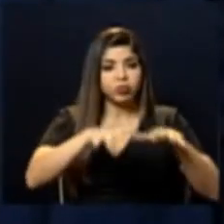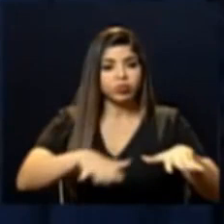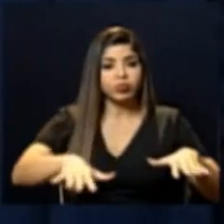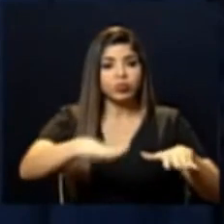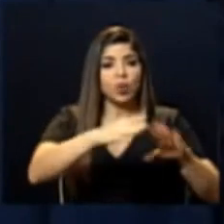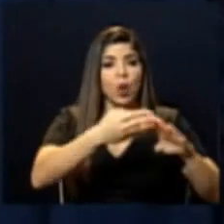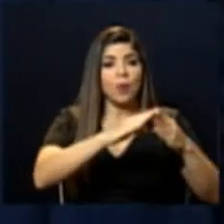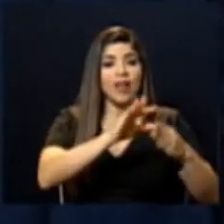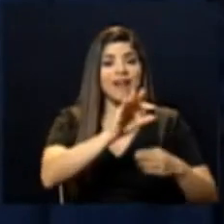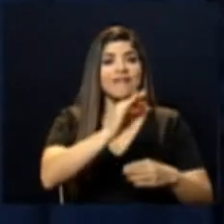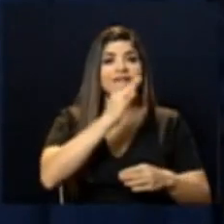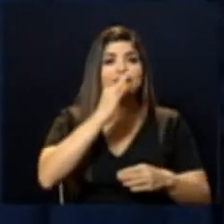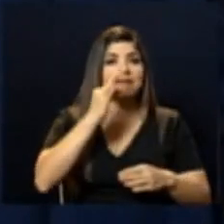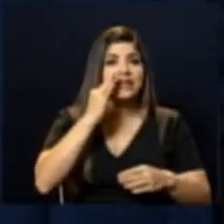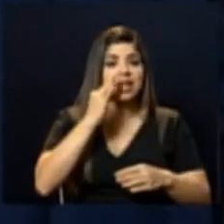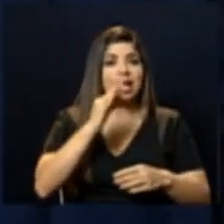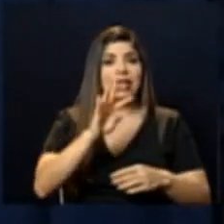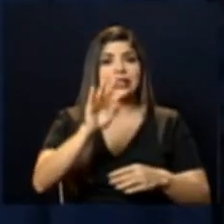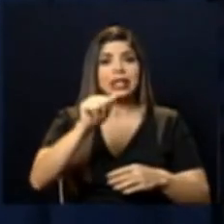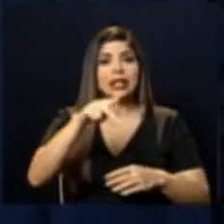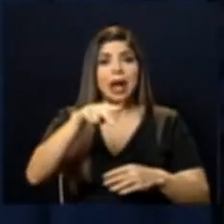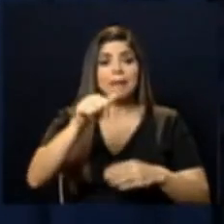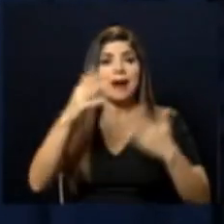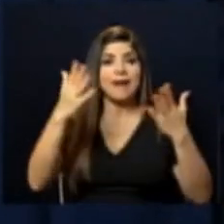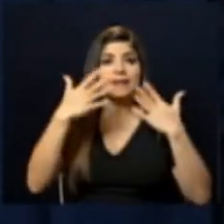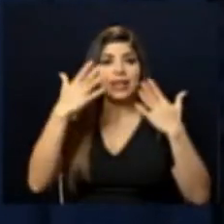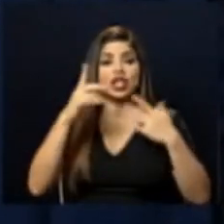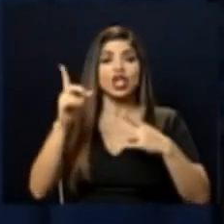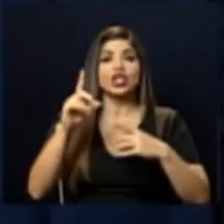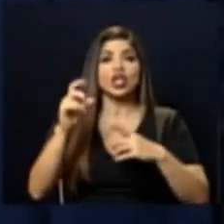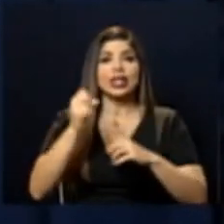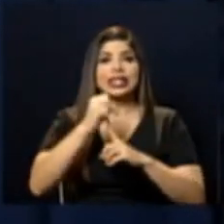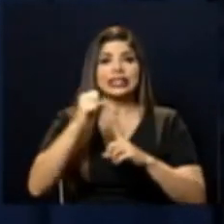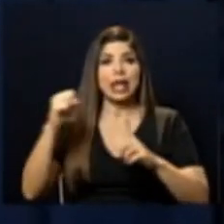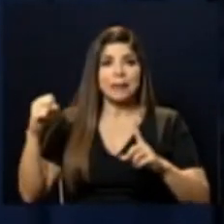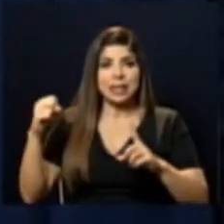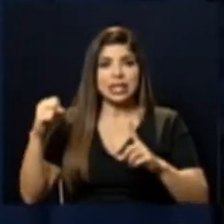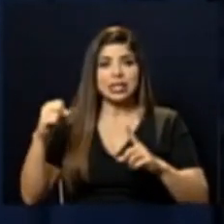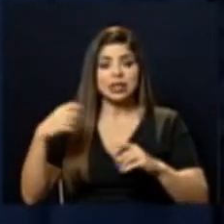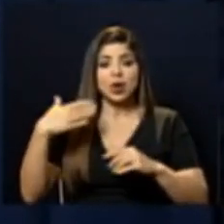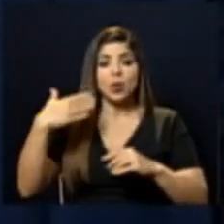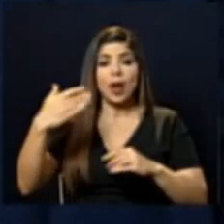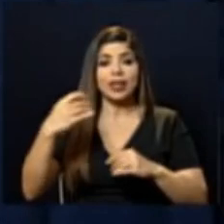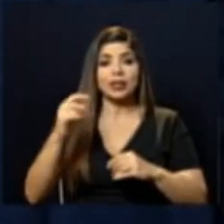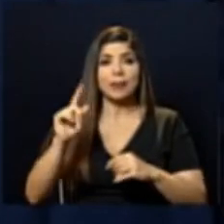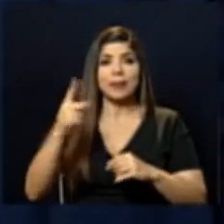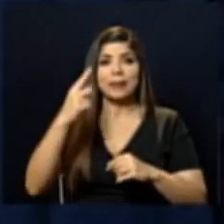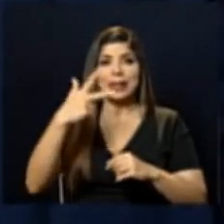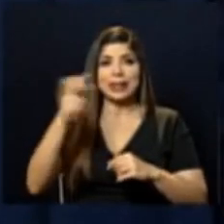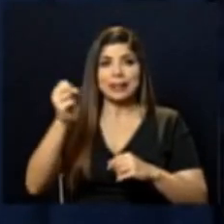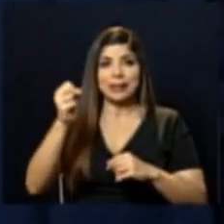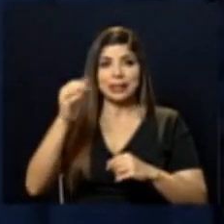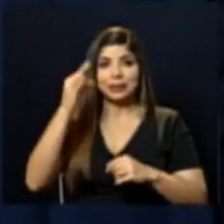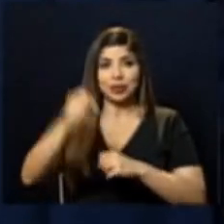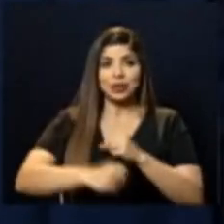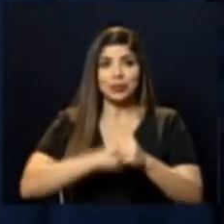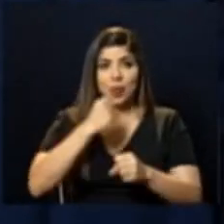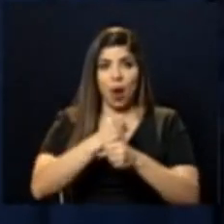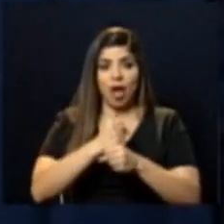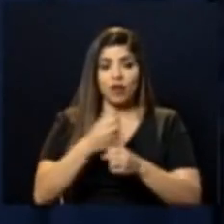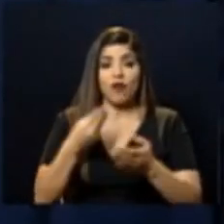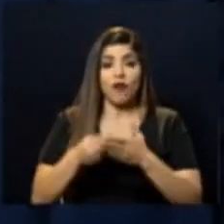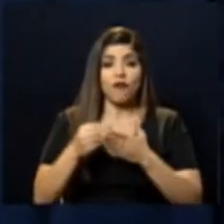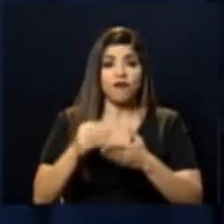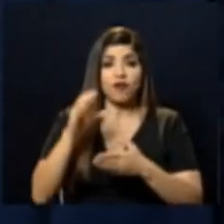comunidades de fincas y tapavientos de Sarapiquí, que finalizará en el primer semestre del próximo año con una